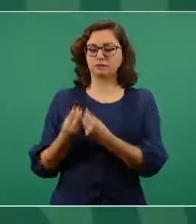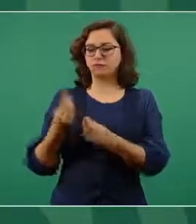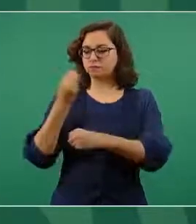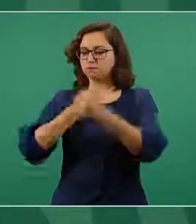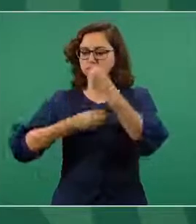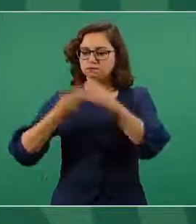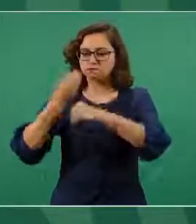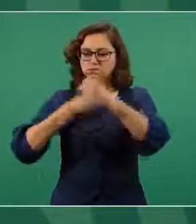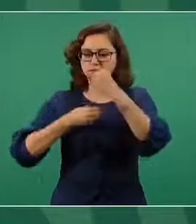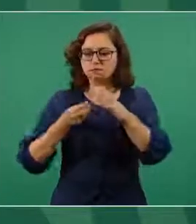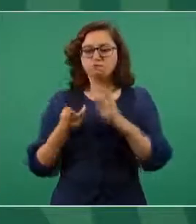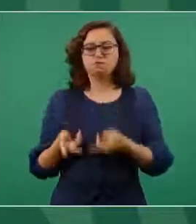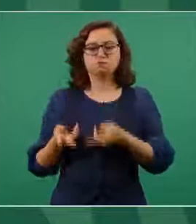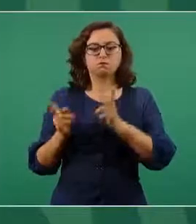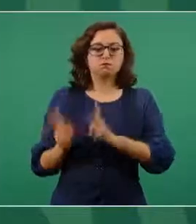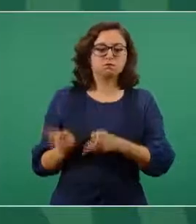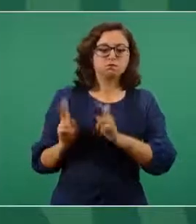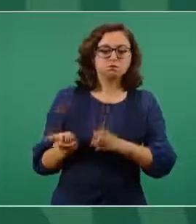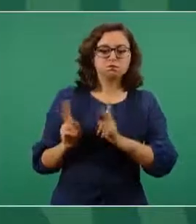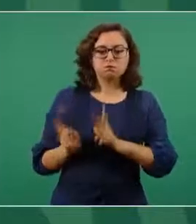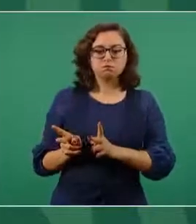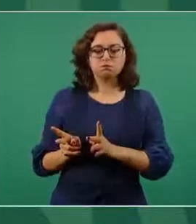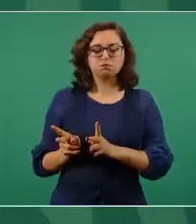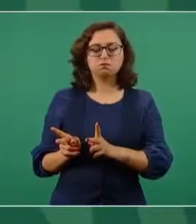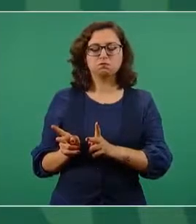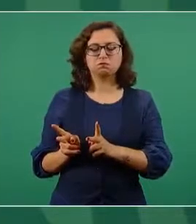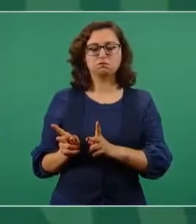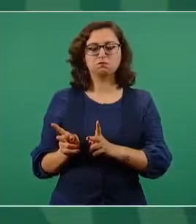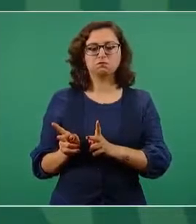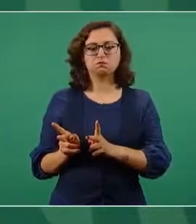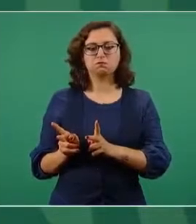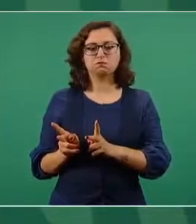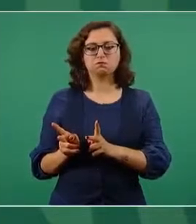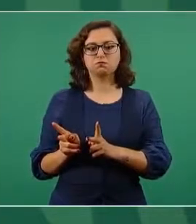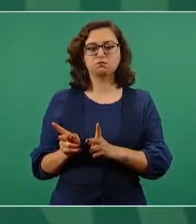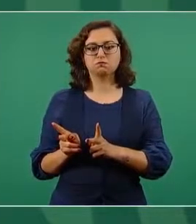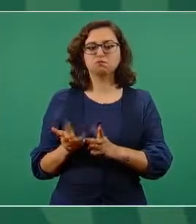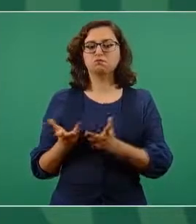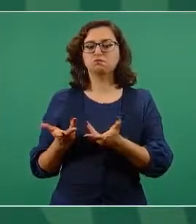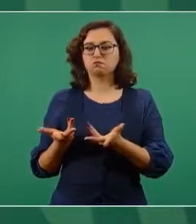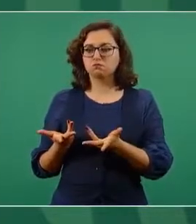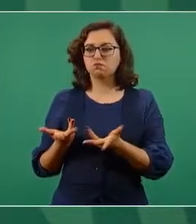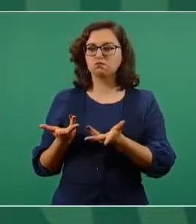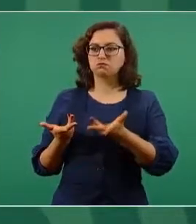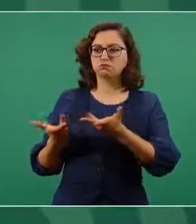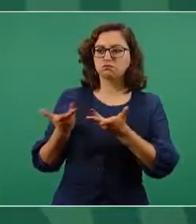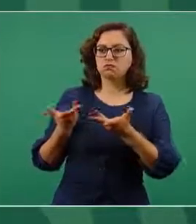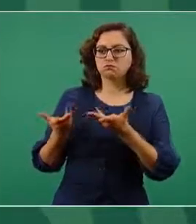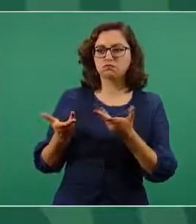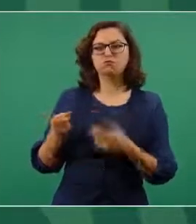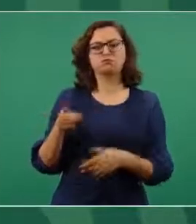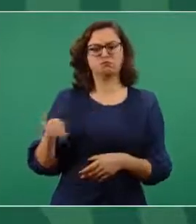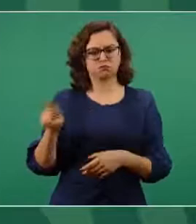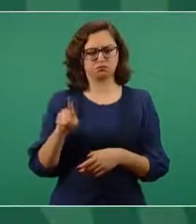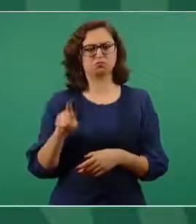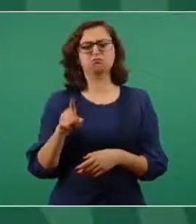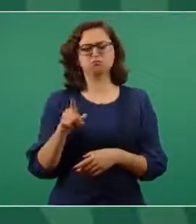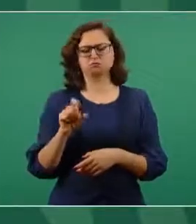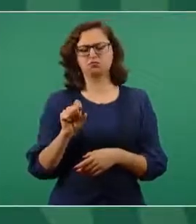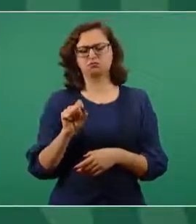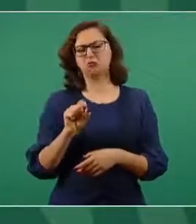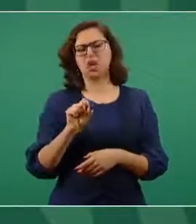platicamos. Tienen ellos pensado seguir invirtiendo en